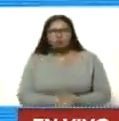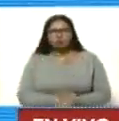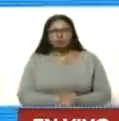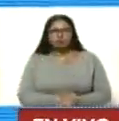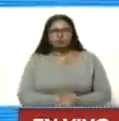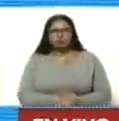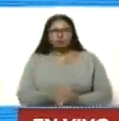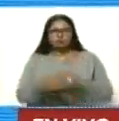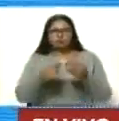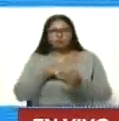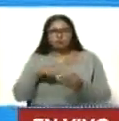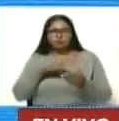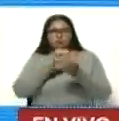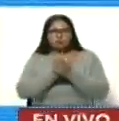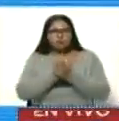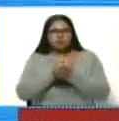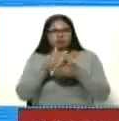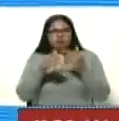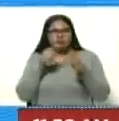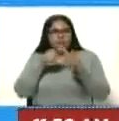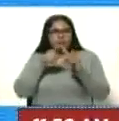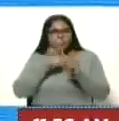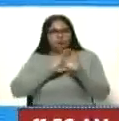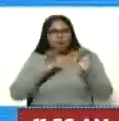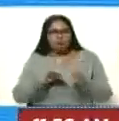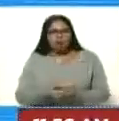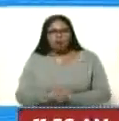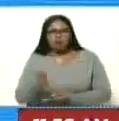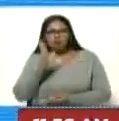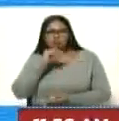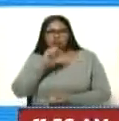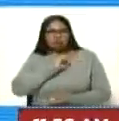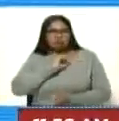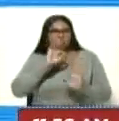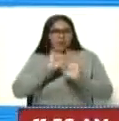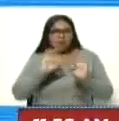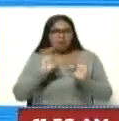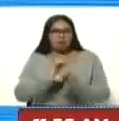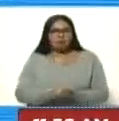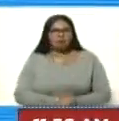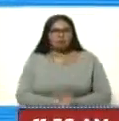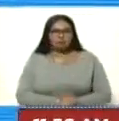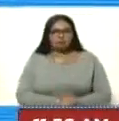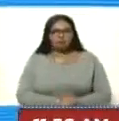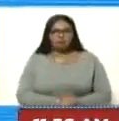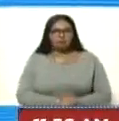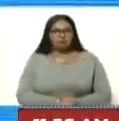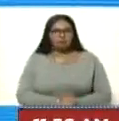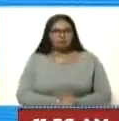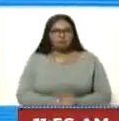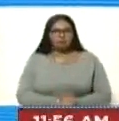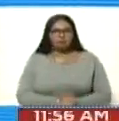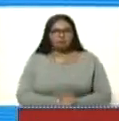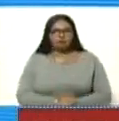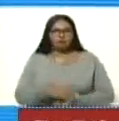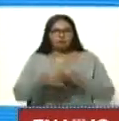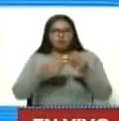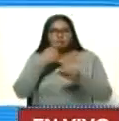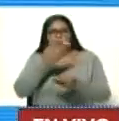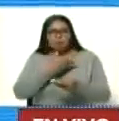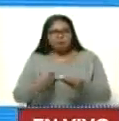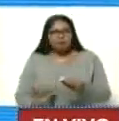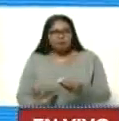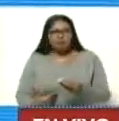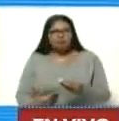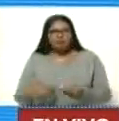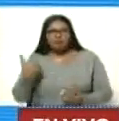estos compañeros allí no le tuvieron miedo a nada, ni a nadie. Y como le dijo el presidente